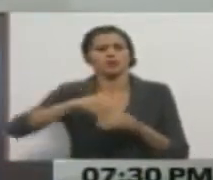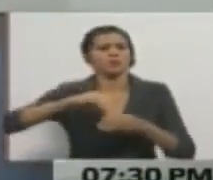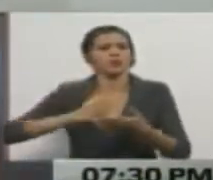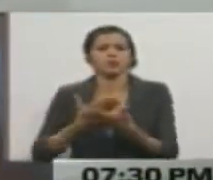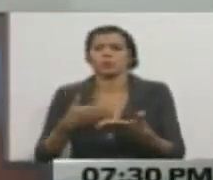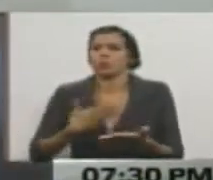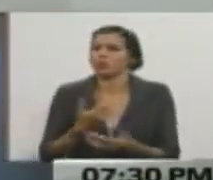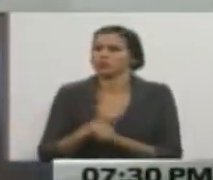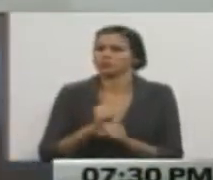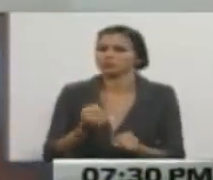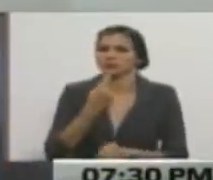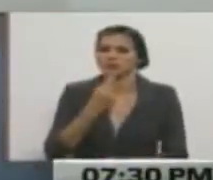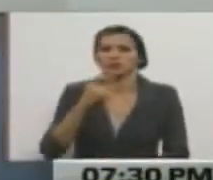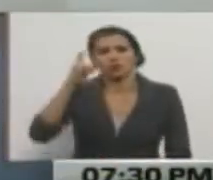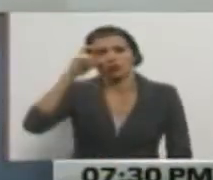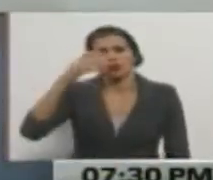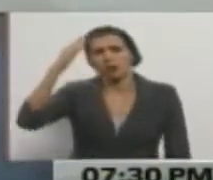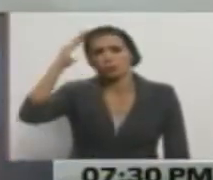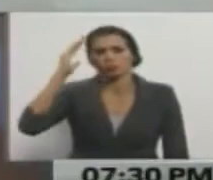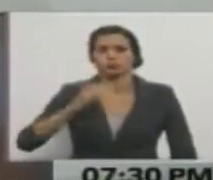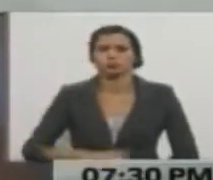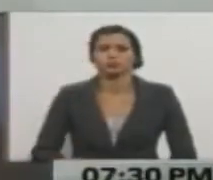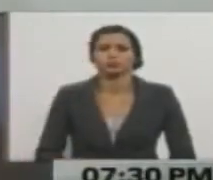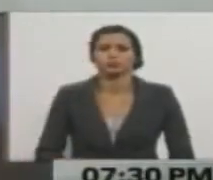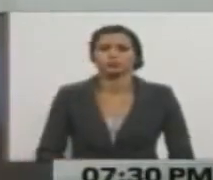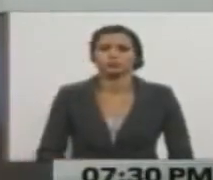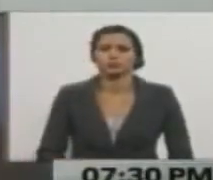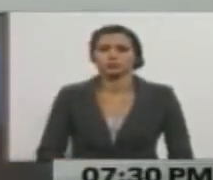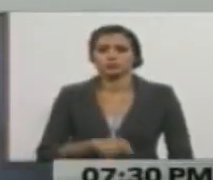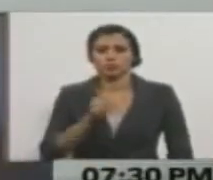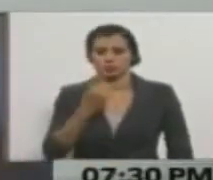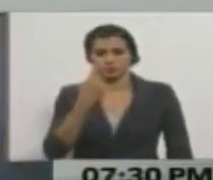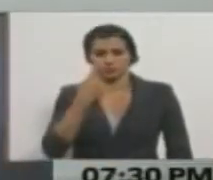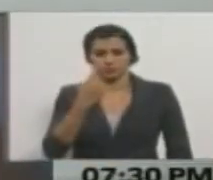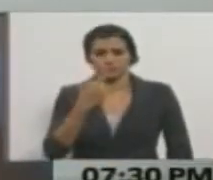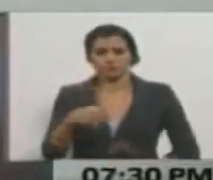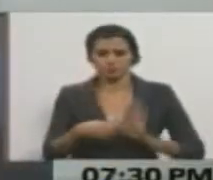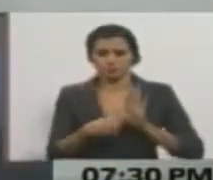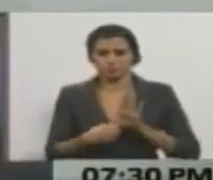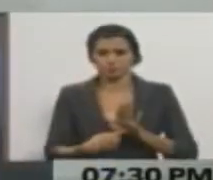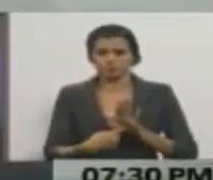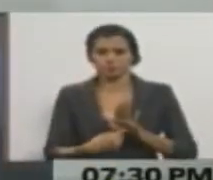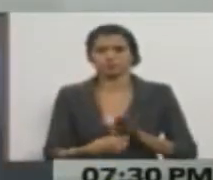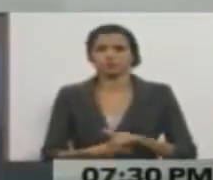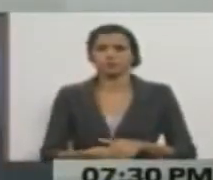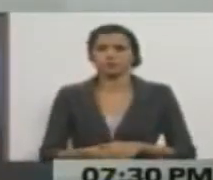referéndum. En la primera locución que nosotros le presentamos de Jorge Rodríguez,